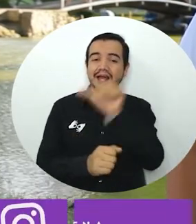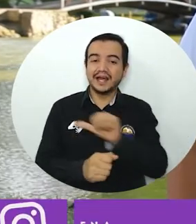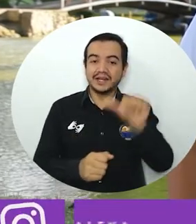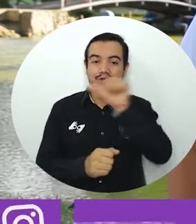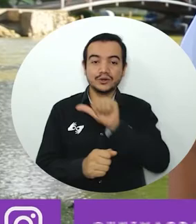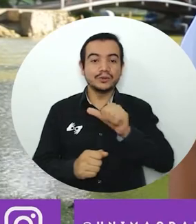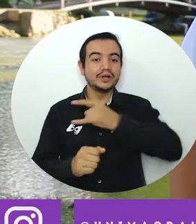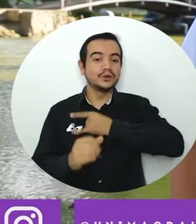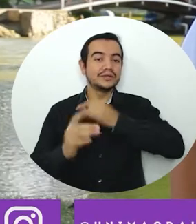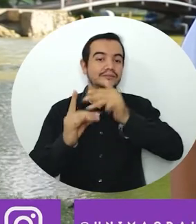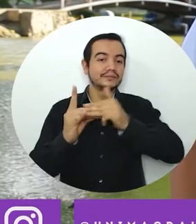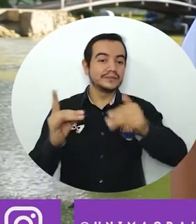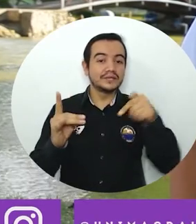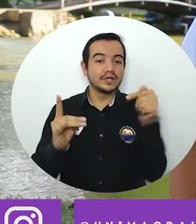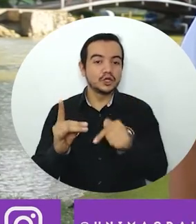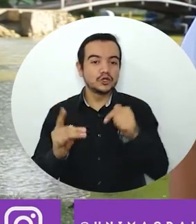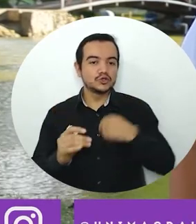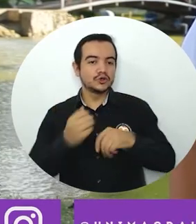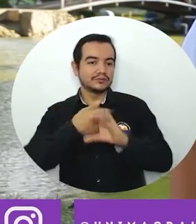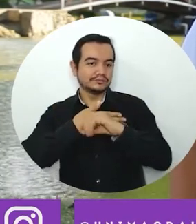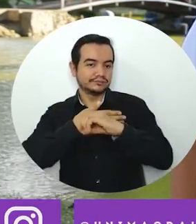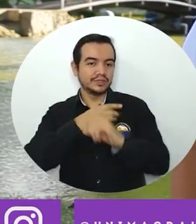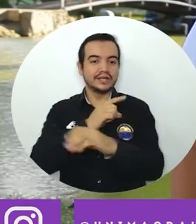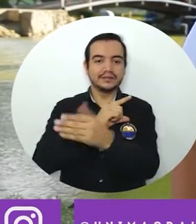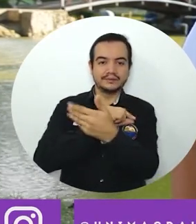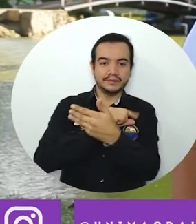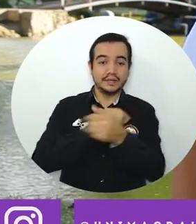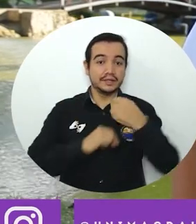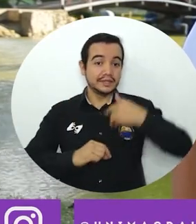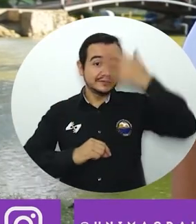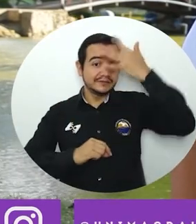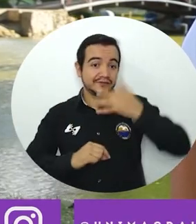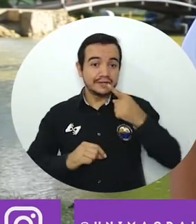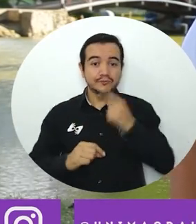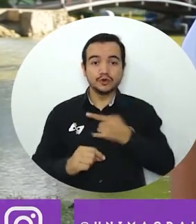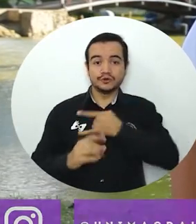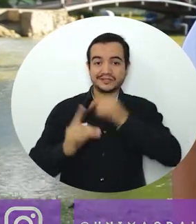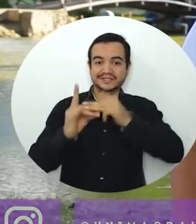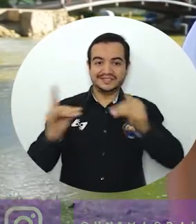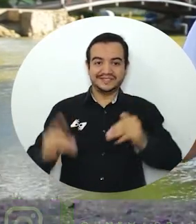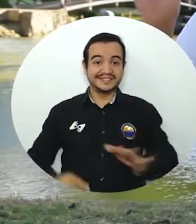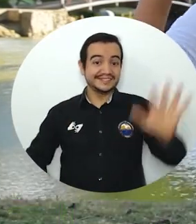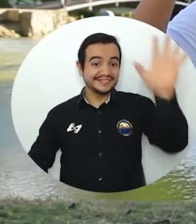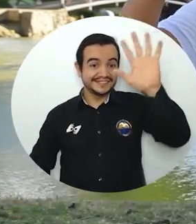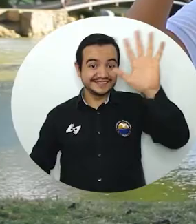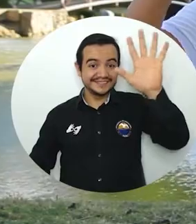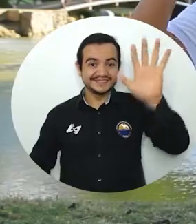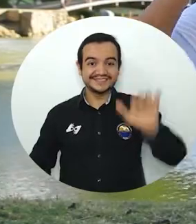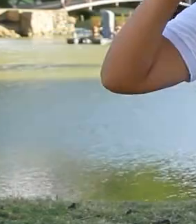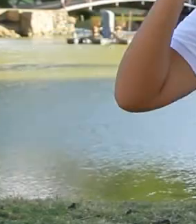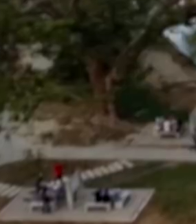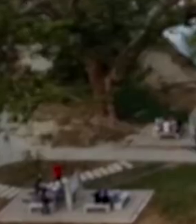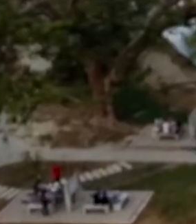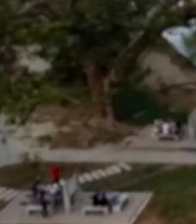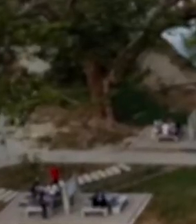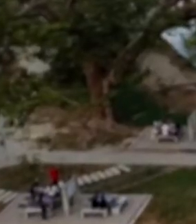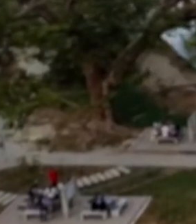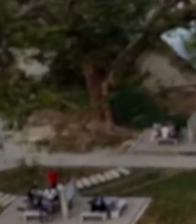institucionales, arroba unimagdalena para Instagram y Twitter y Universidad del Magdalena en Facebook. ¡Hasta pronto!